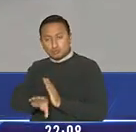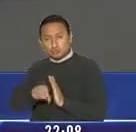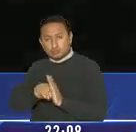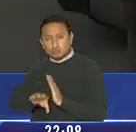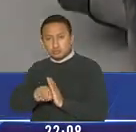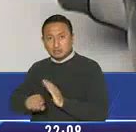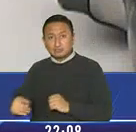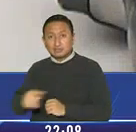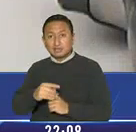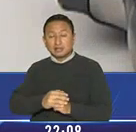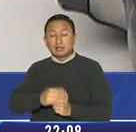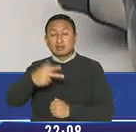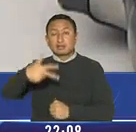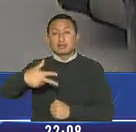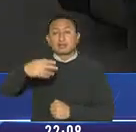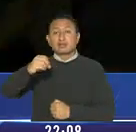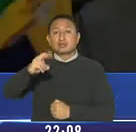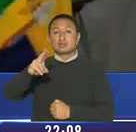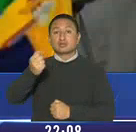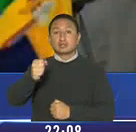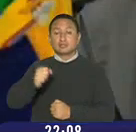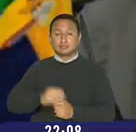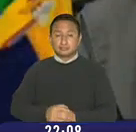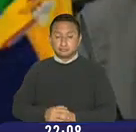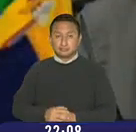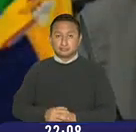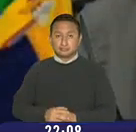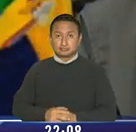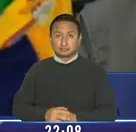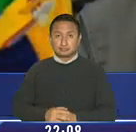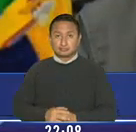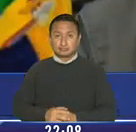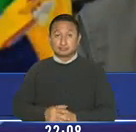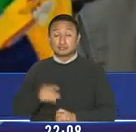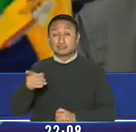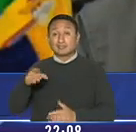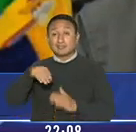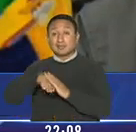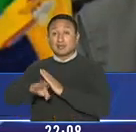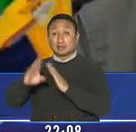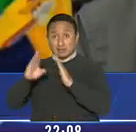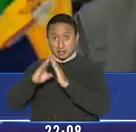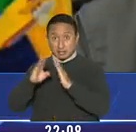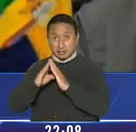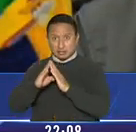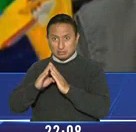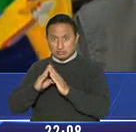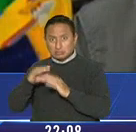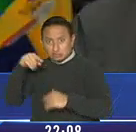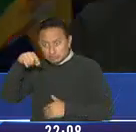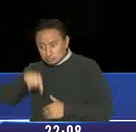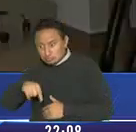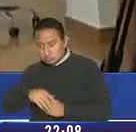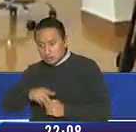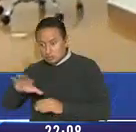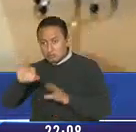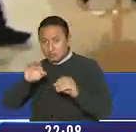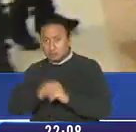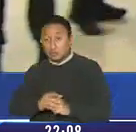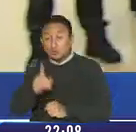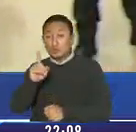banda de los Chone Killers. El mismo que en el interior del domicilio se le encontró